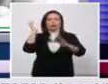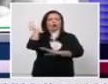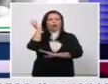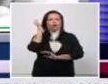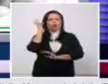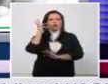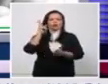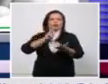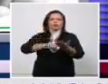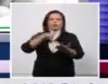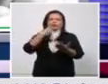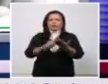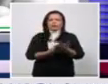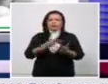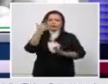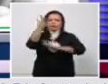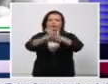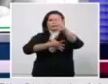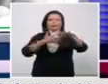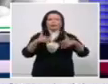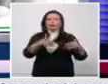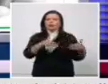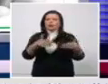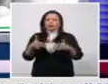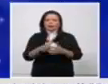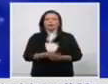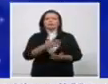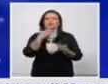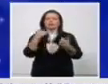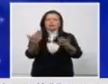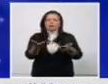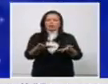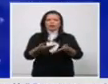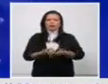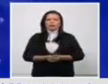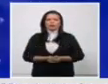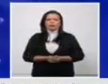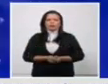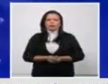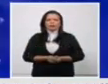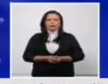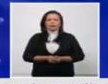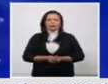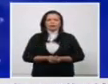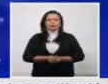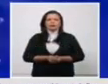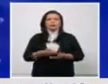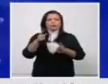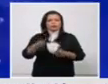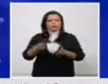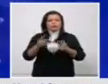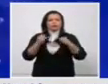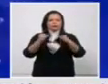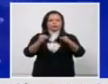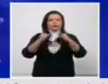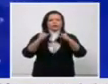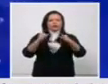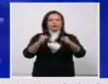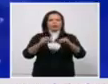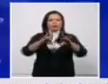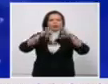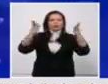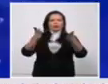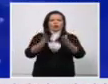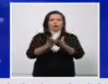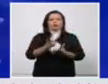de lengua de señas, Yailin Rodríguez. Bienvenida. Y ahora sí, doctor, el mundo siempre Así